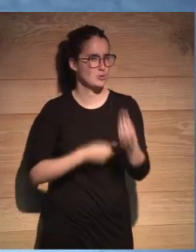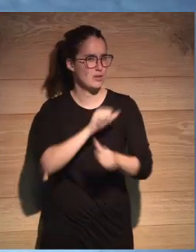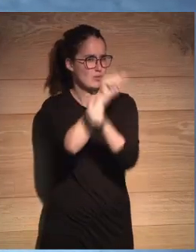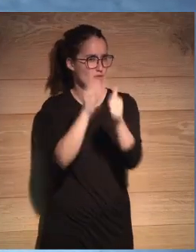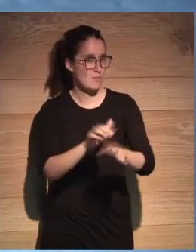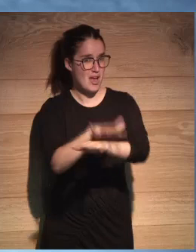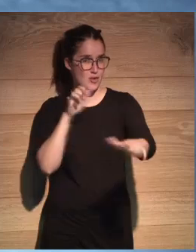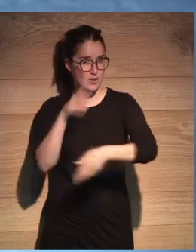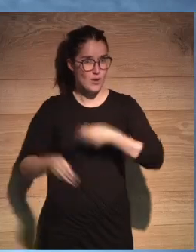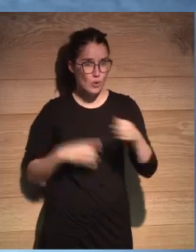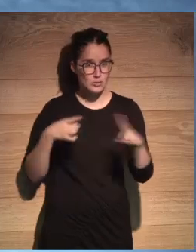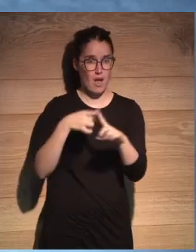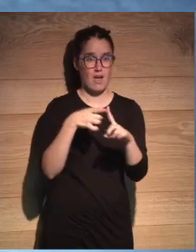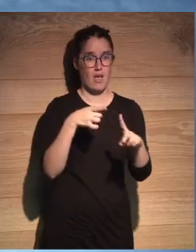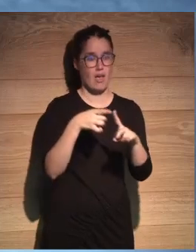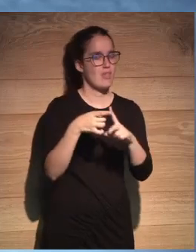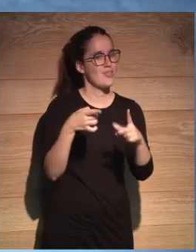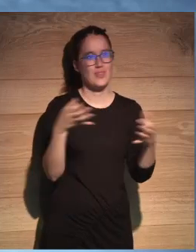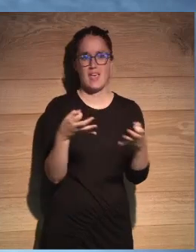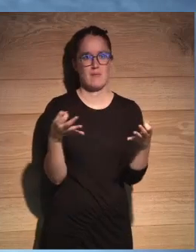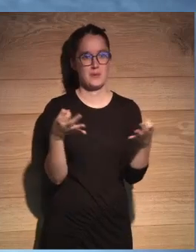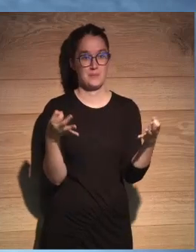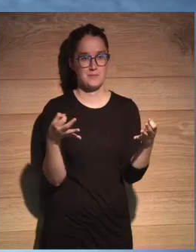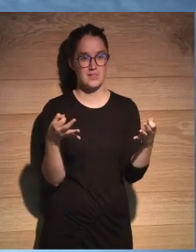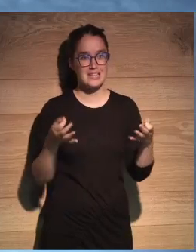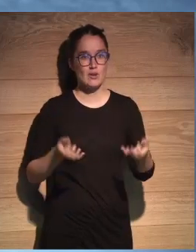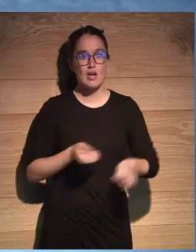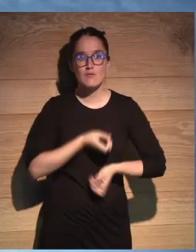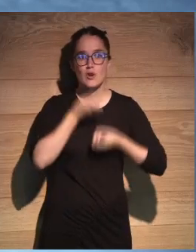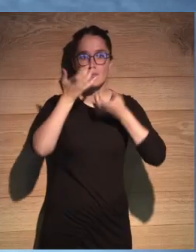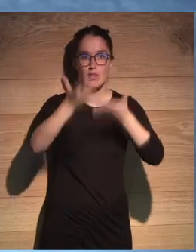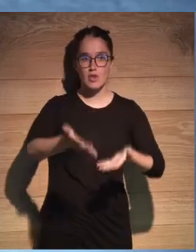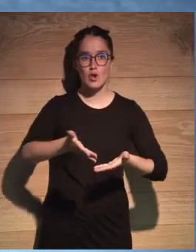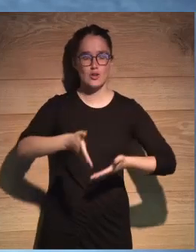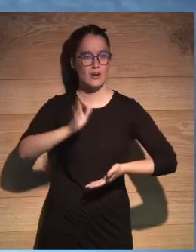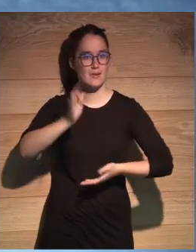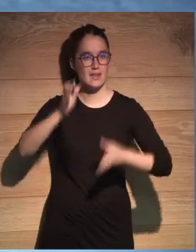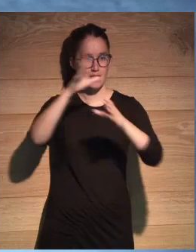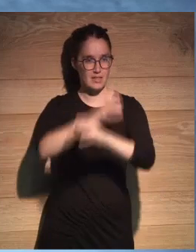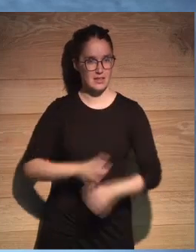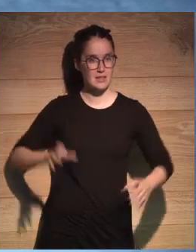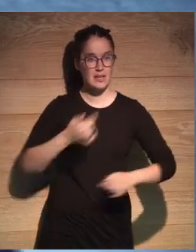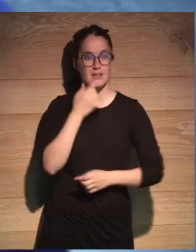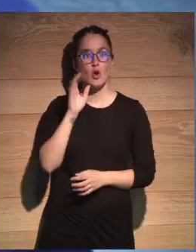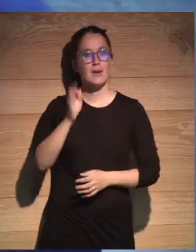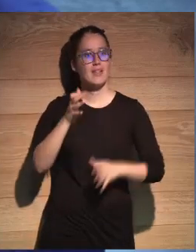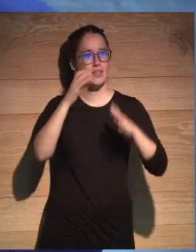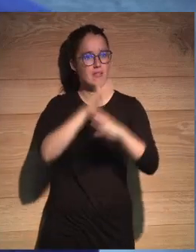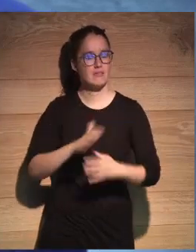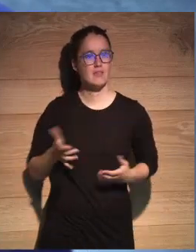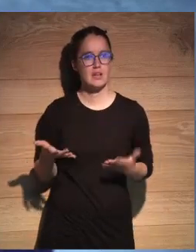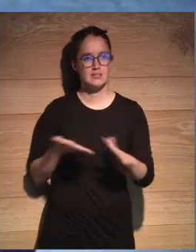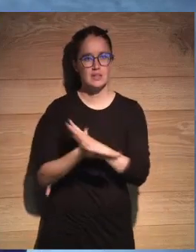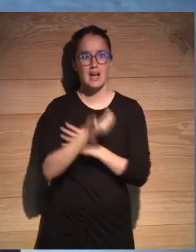forma mayoritaria. Por lo tanto, tenemos que llegar. Y hay que, con la información y con la verdad científica, digo verdad científica,